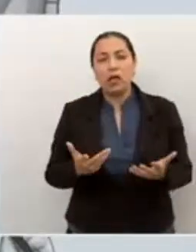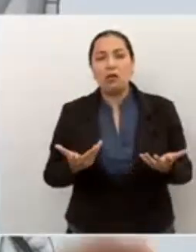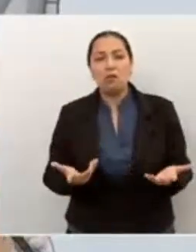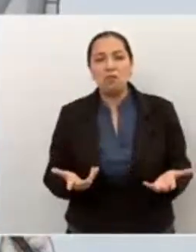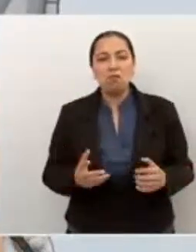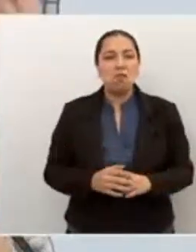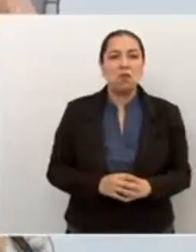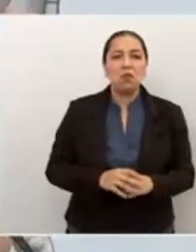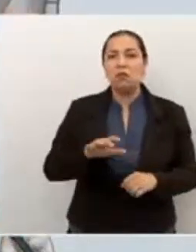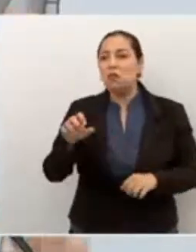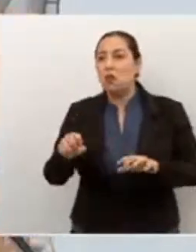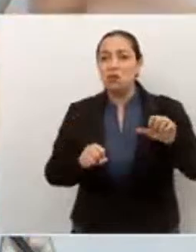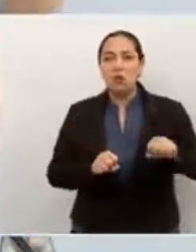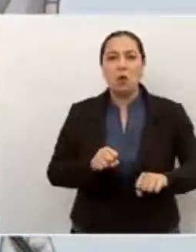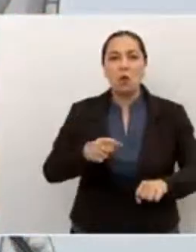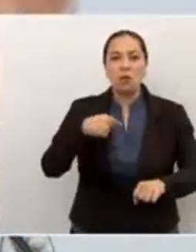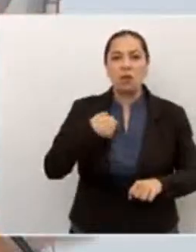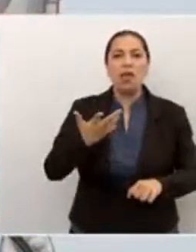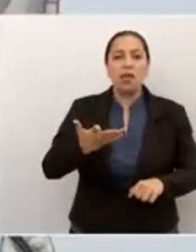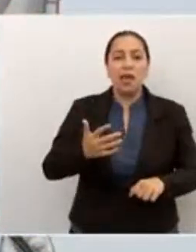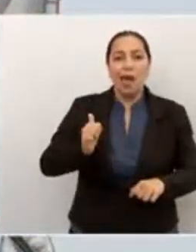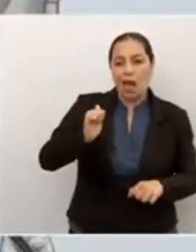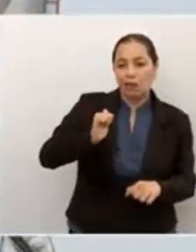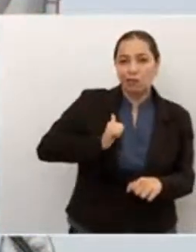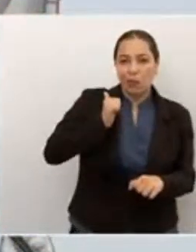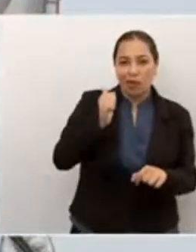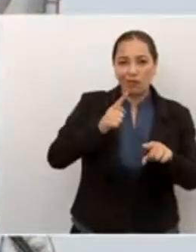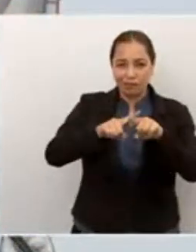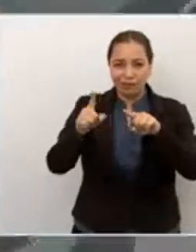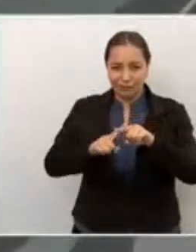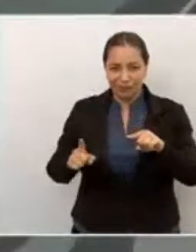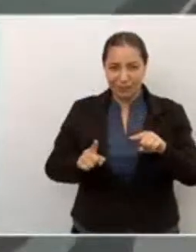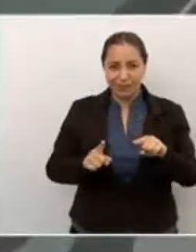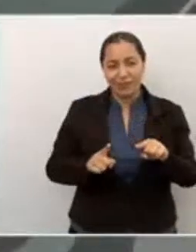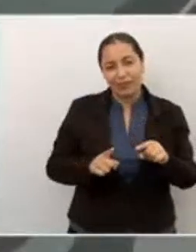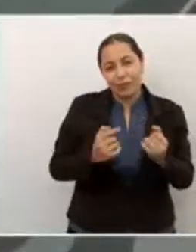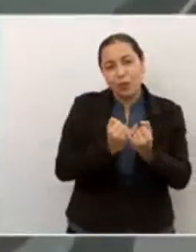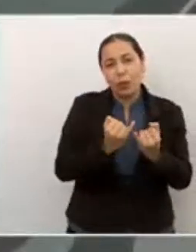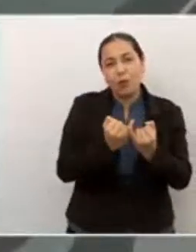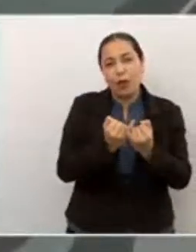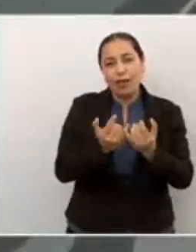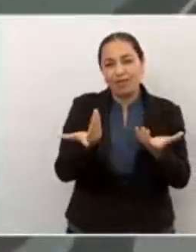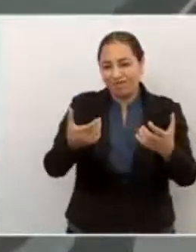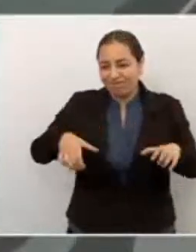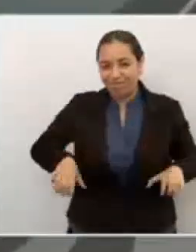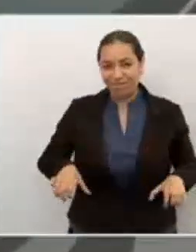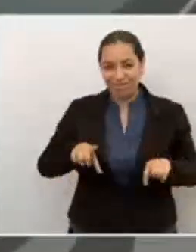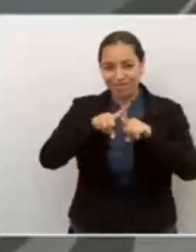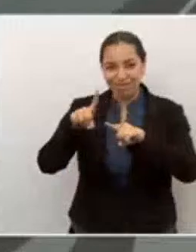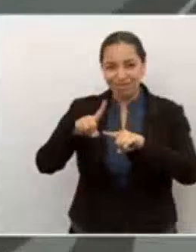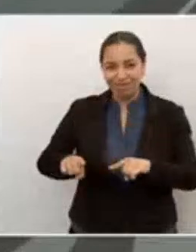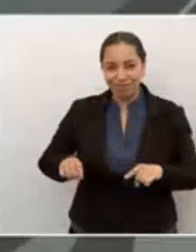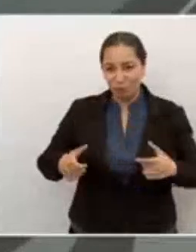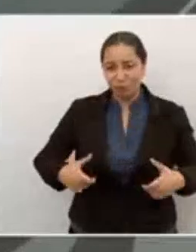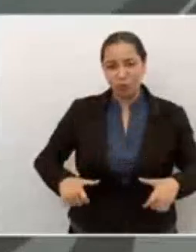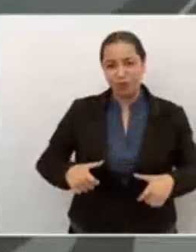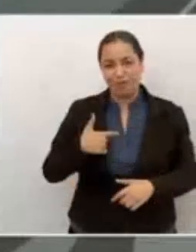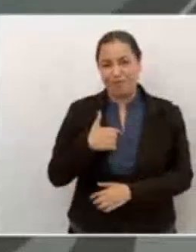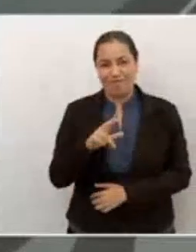un asunto personal, y menos, como hacían antes, para enriquecerse. Tenemos